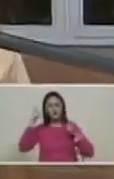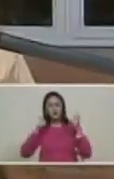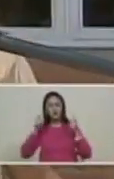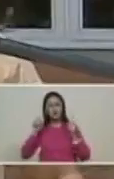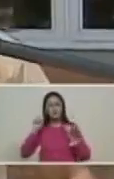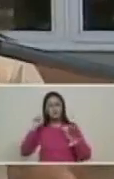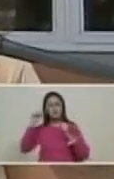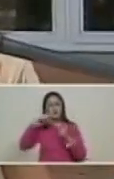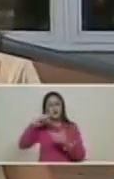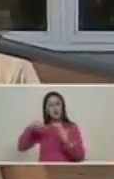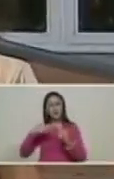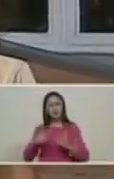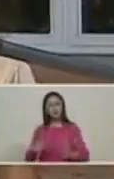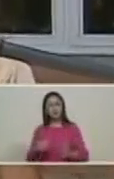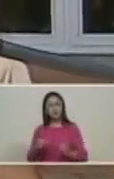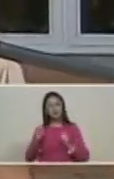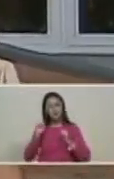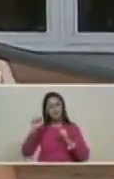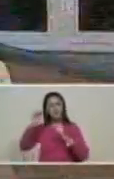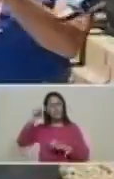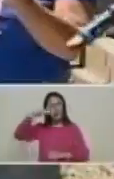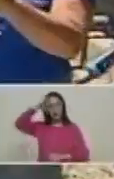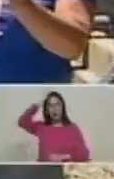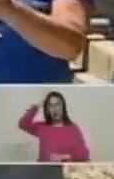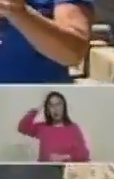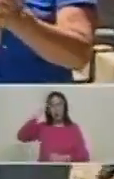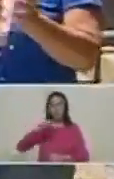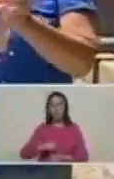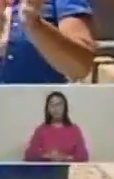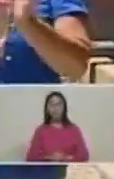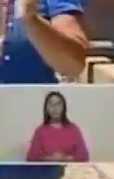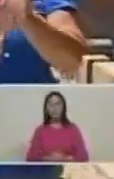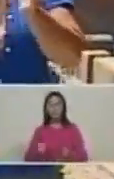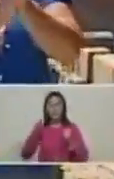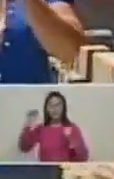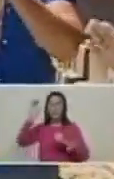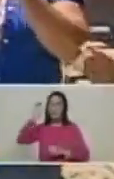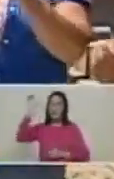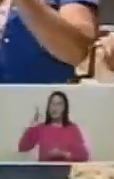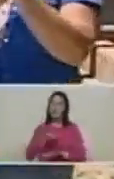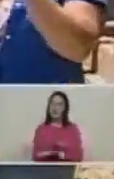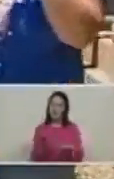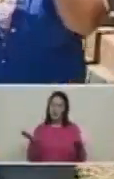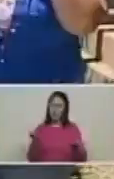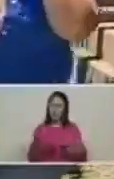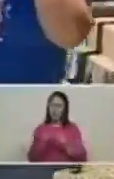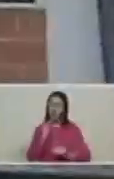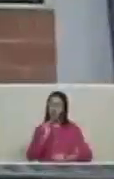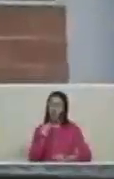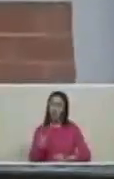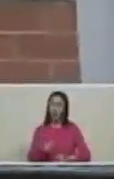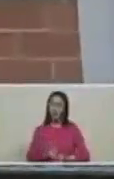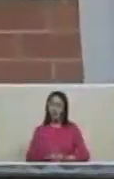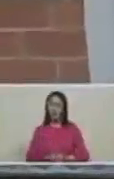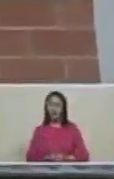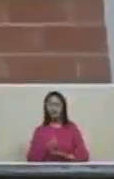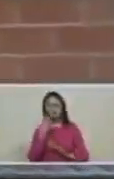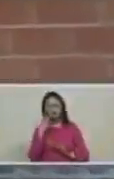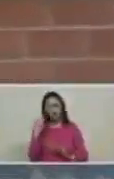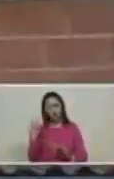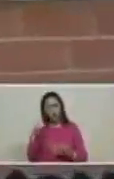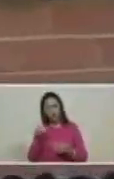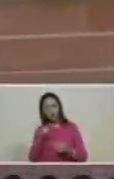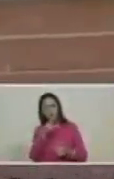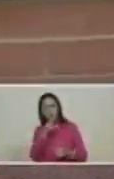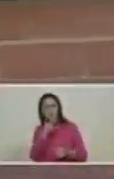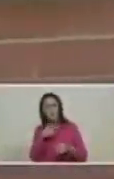la revolución! ¡Viva Robert! ¡Que viva la patria! Ahí están los niños, los jóvenes. Aquí podemos ver en estas tremendas